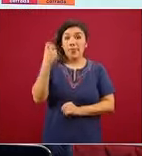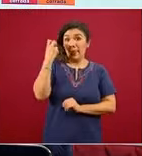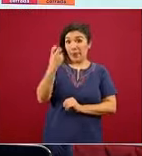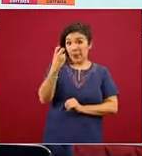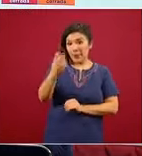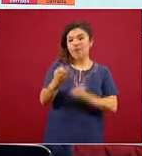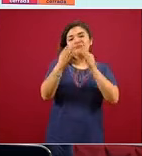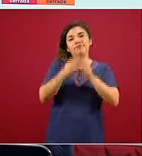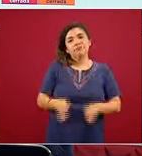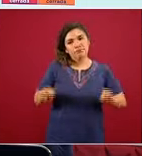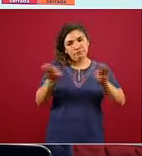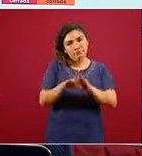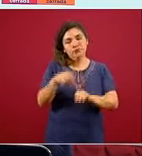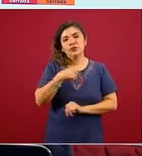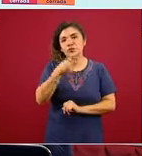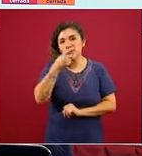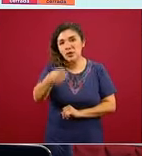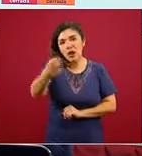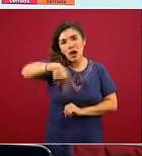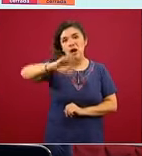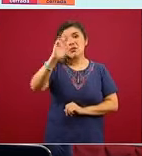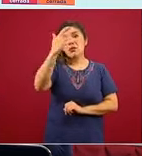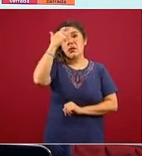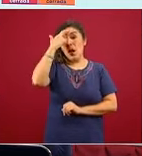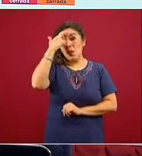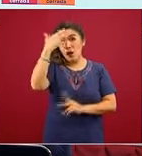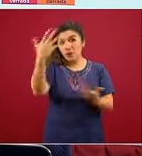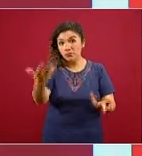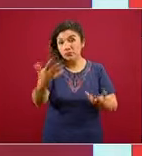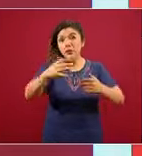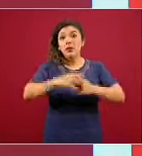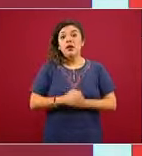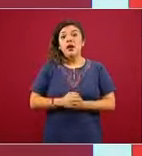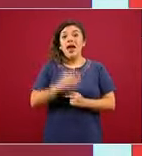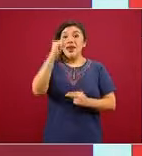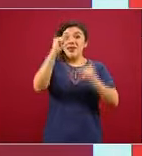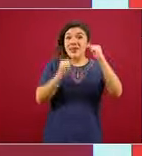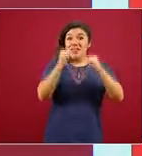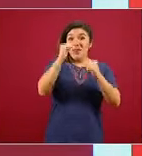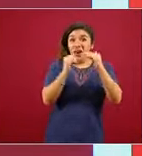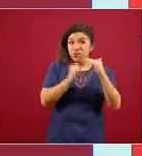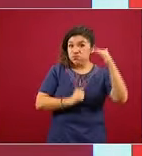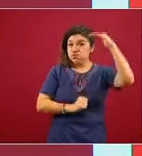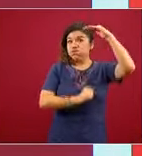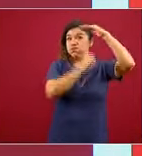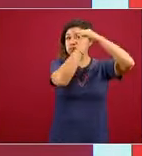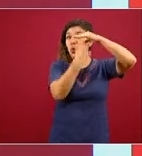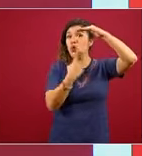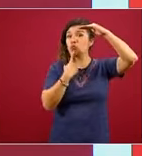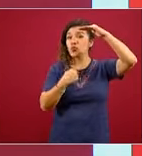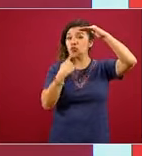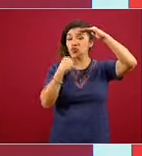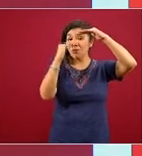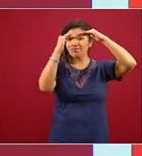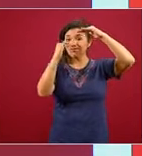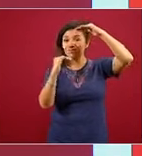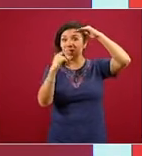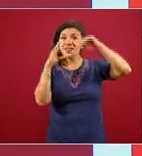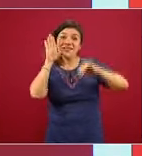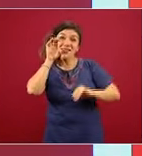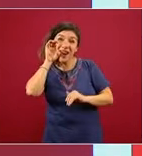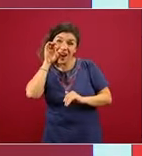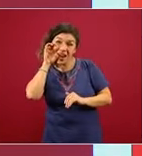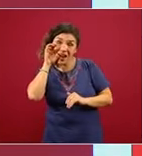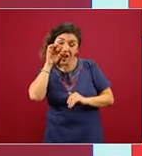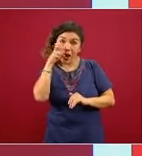es muy importante recordar que bajar de un nivel máximo, que es el rojo, a un nivel alto, que es